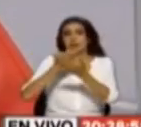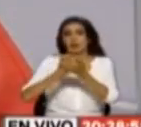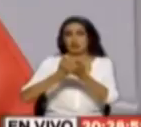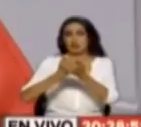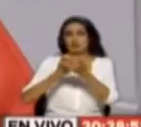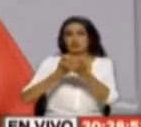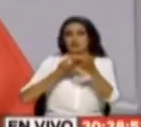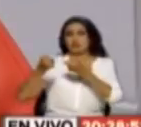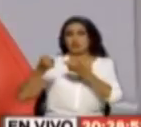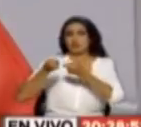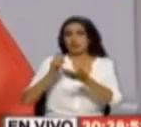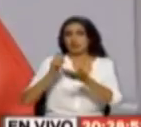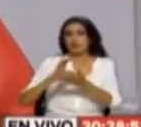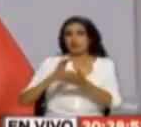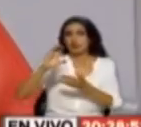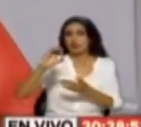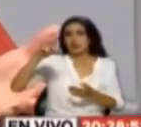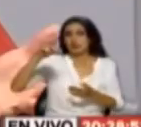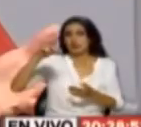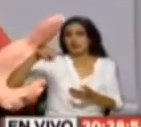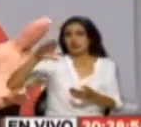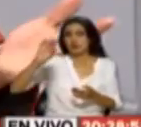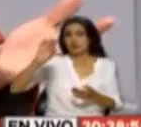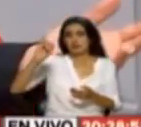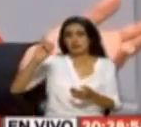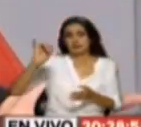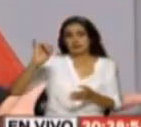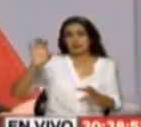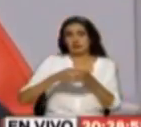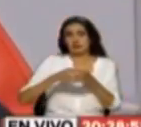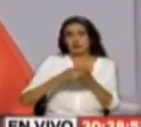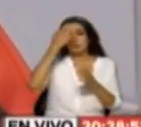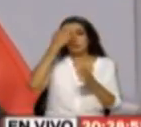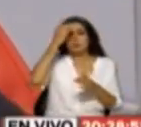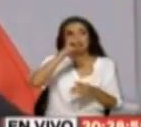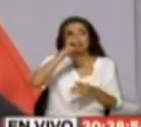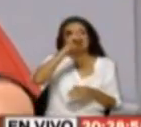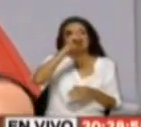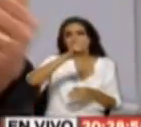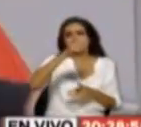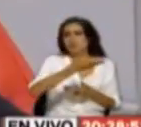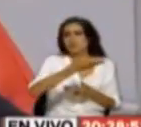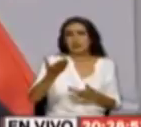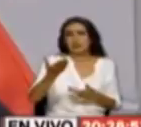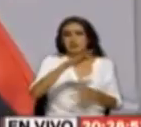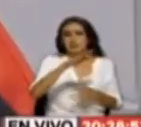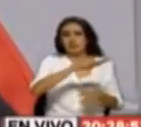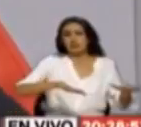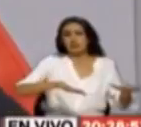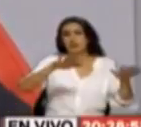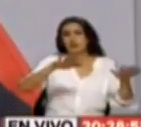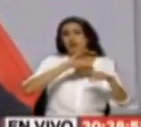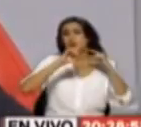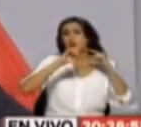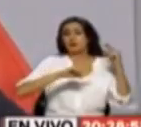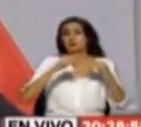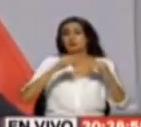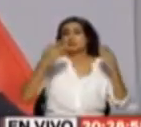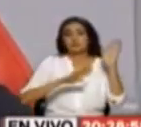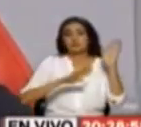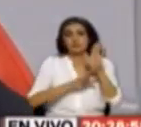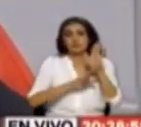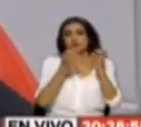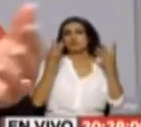va a manejar la CONAFIPS. Esto es fundamental porque una de las demandas que tenemos generalmente en los territorios cuando hemos desarrollado